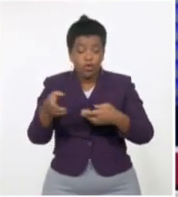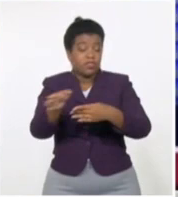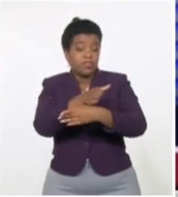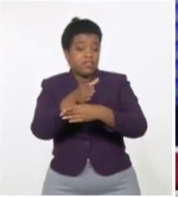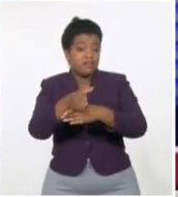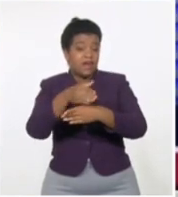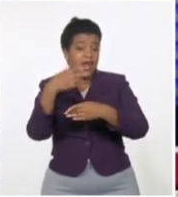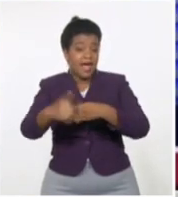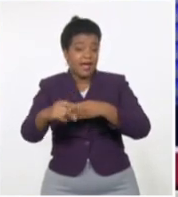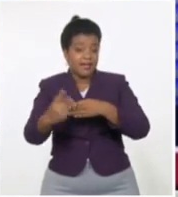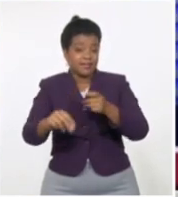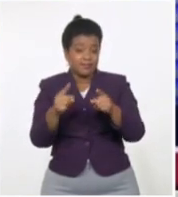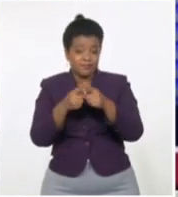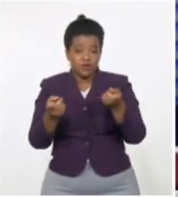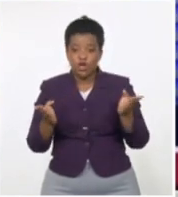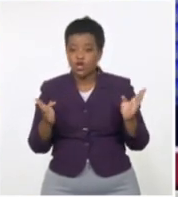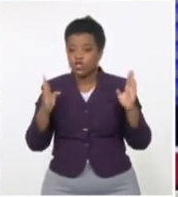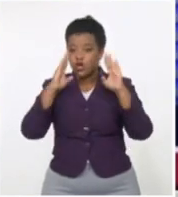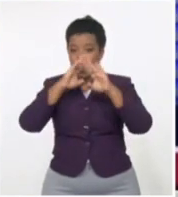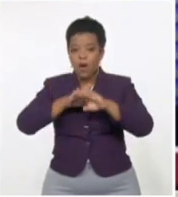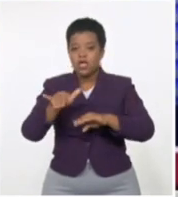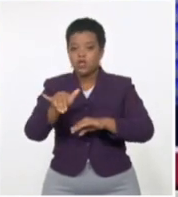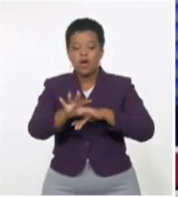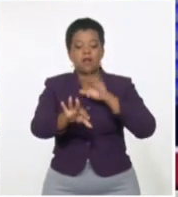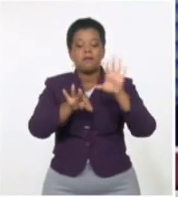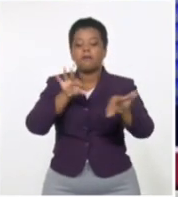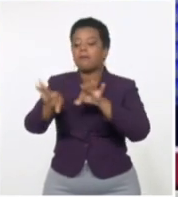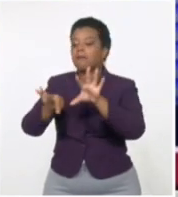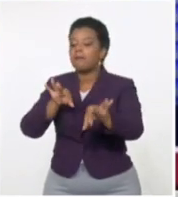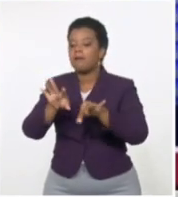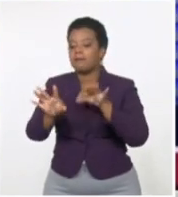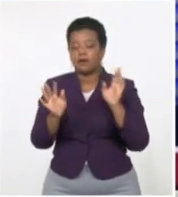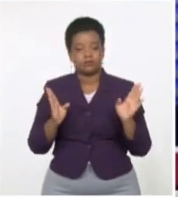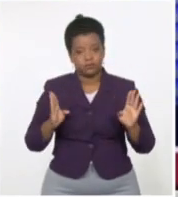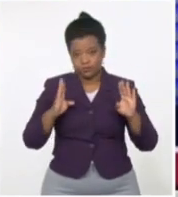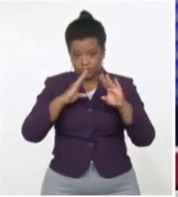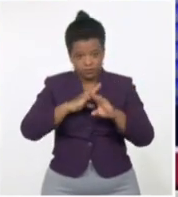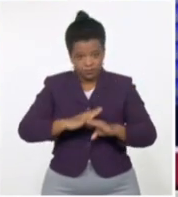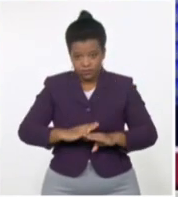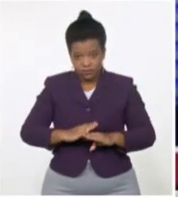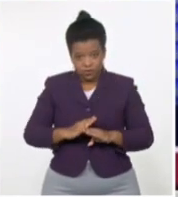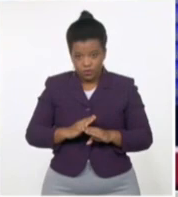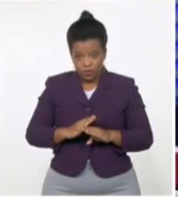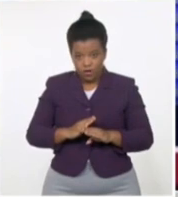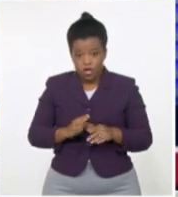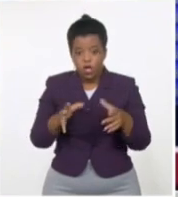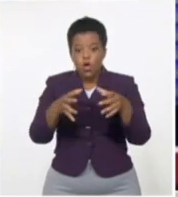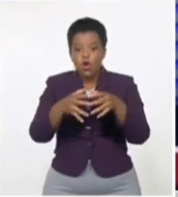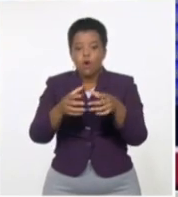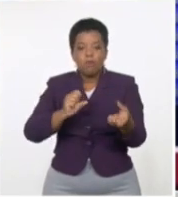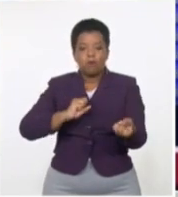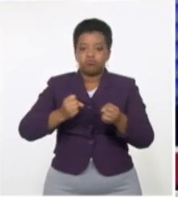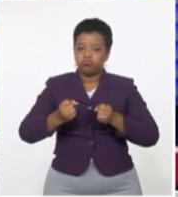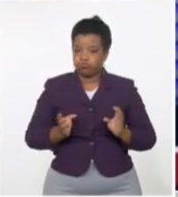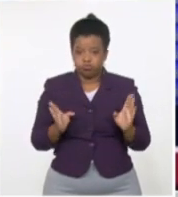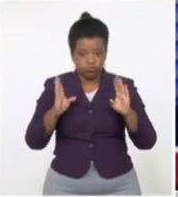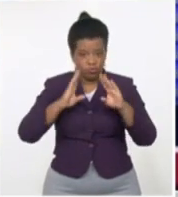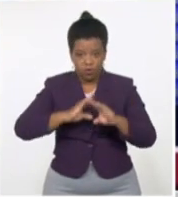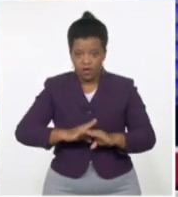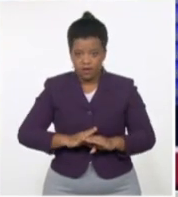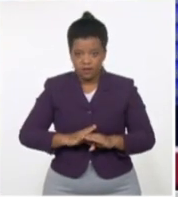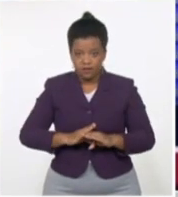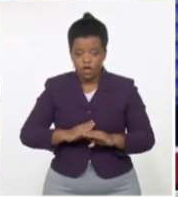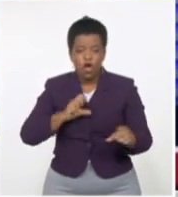de estos ensayos clínicos en que no hay aleatorización de los sujetos que van a participar, es decir, no hay grupo control. Tú tienes